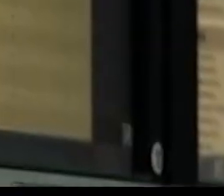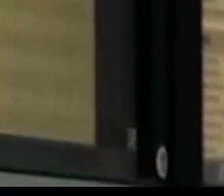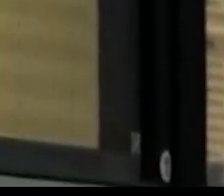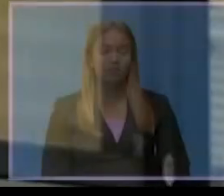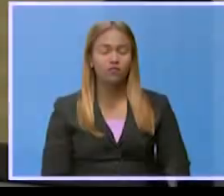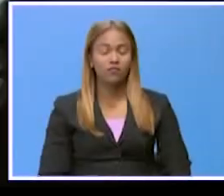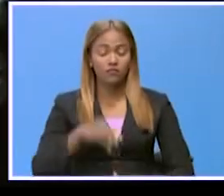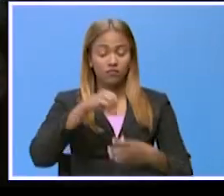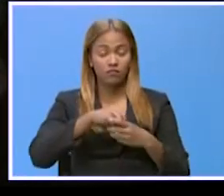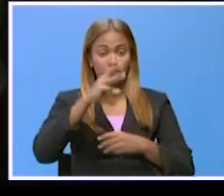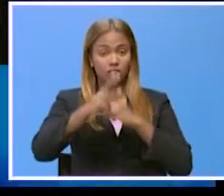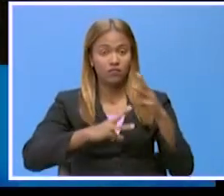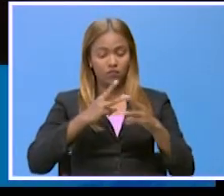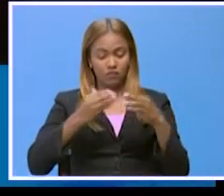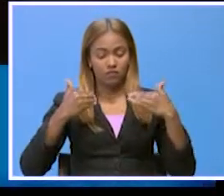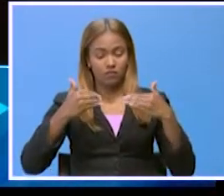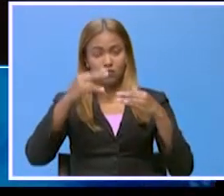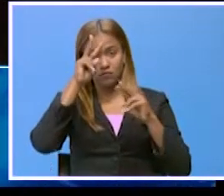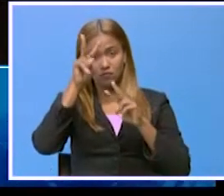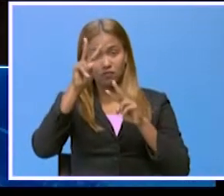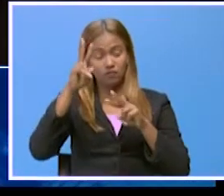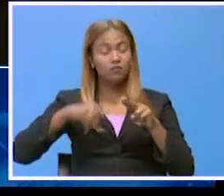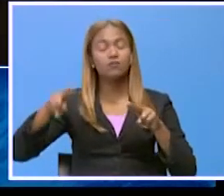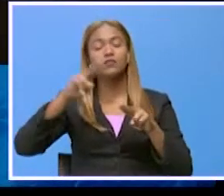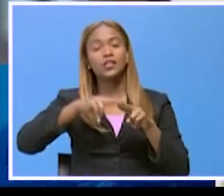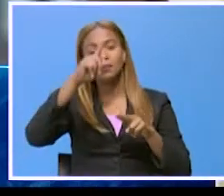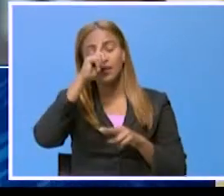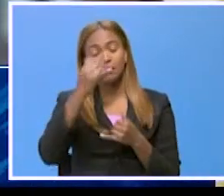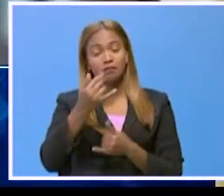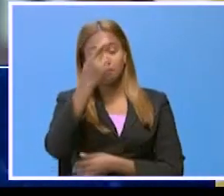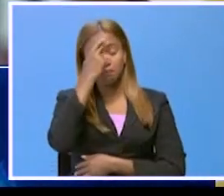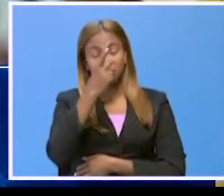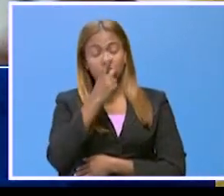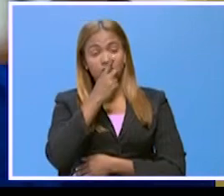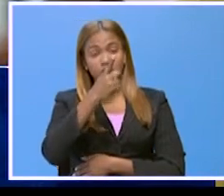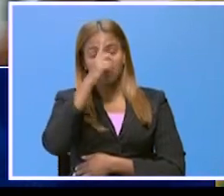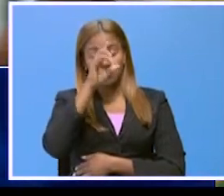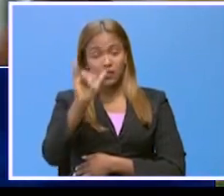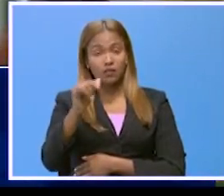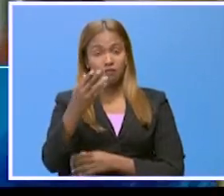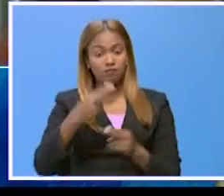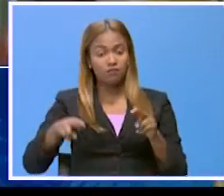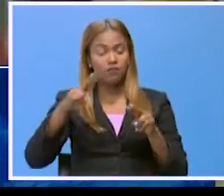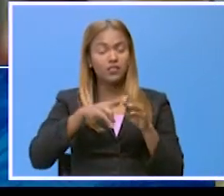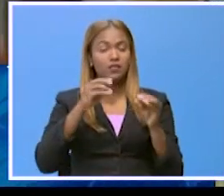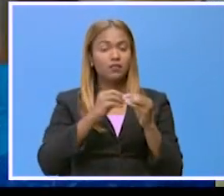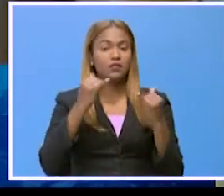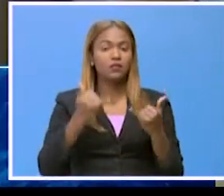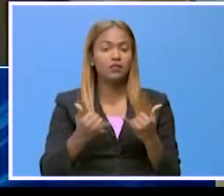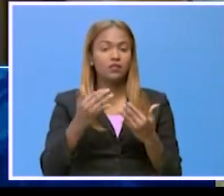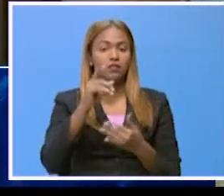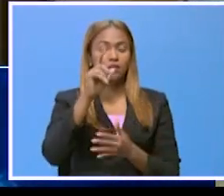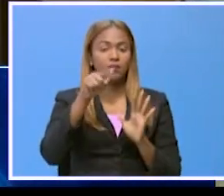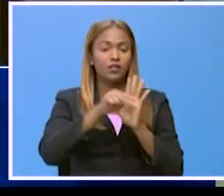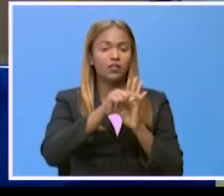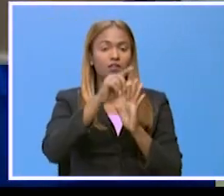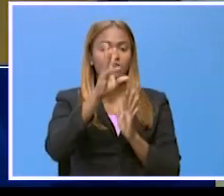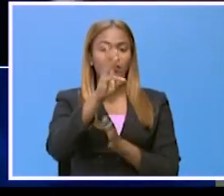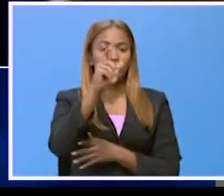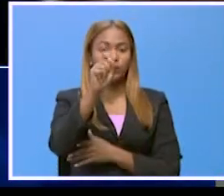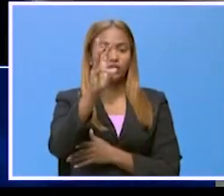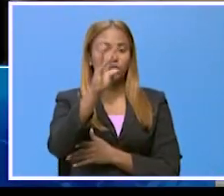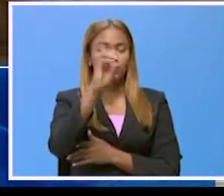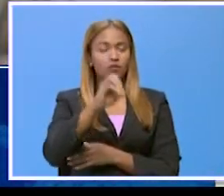el banco mundial revisó su previsión de crecimiento para república dominicana elevando su pronóstico de 16.6 por ciento en